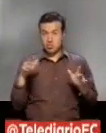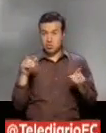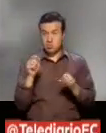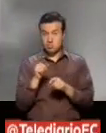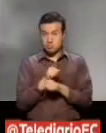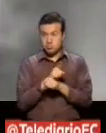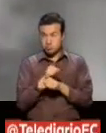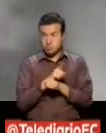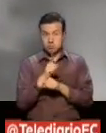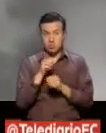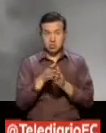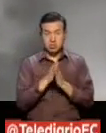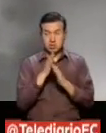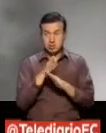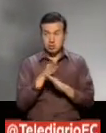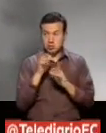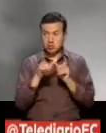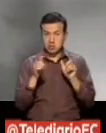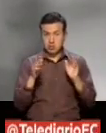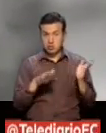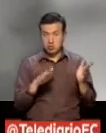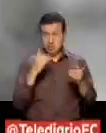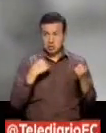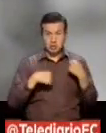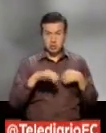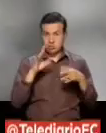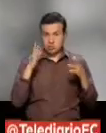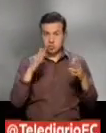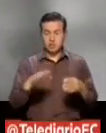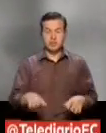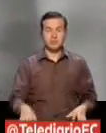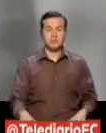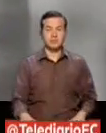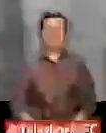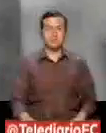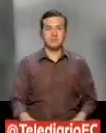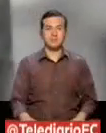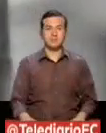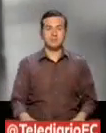después de pedir su evacuación sin causar heridos.